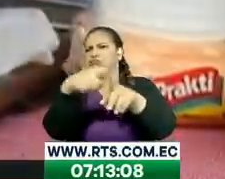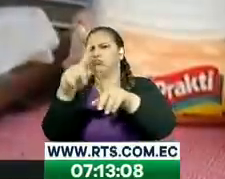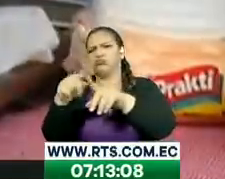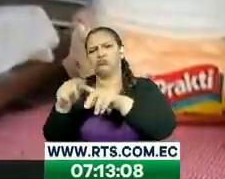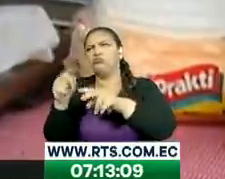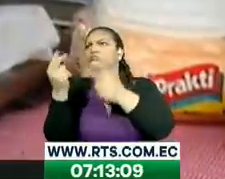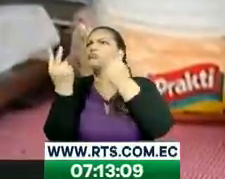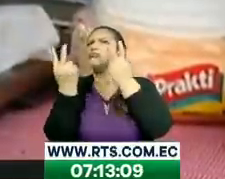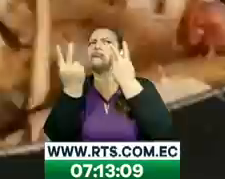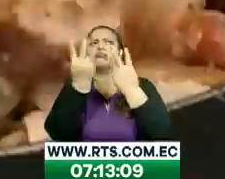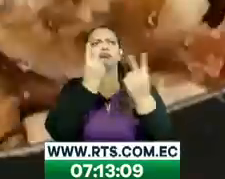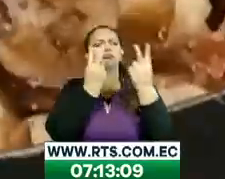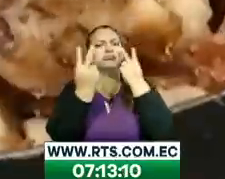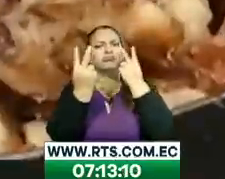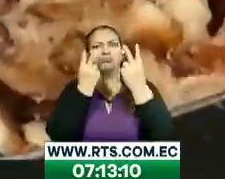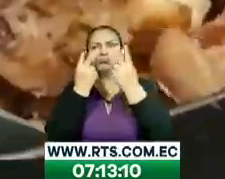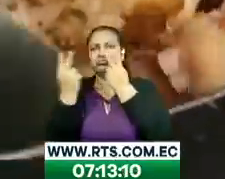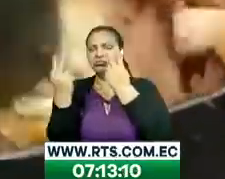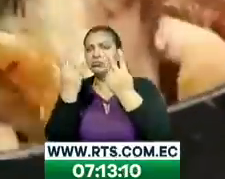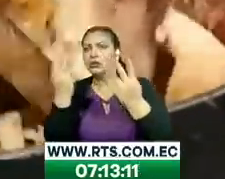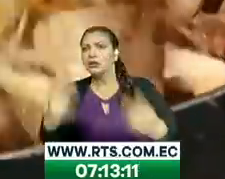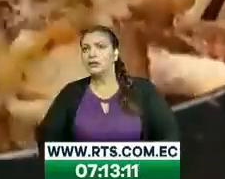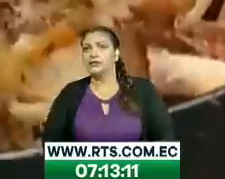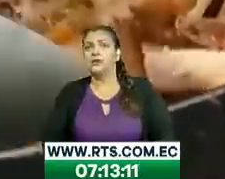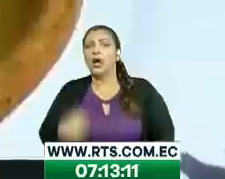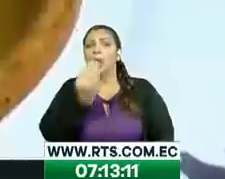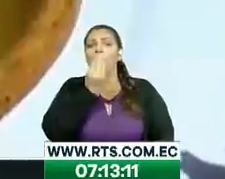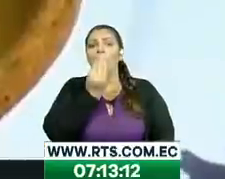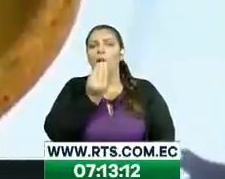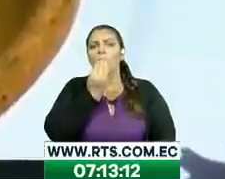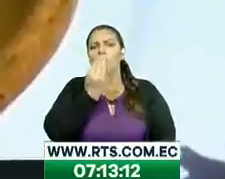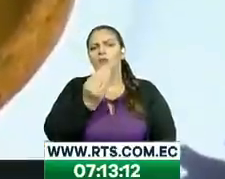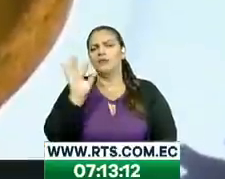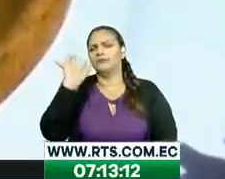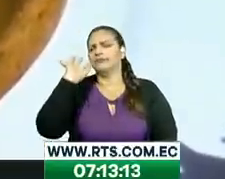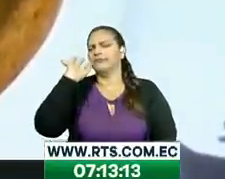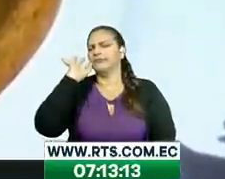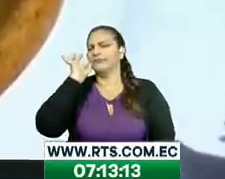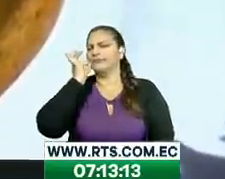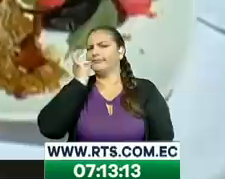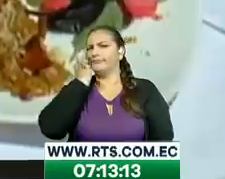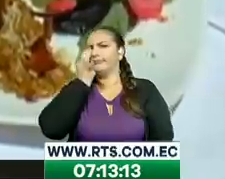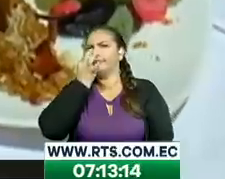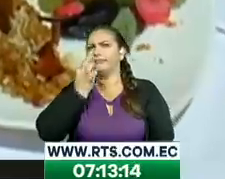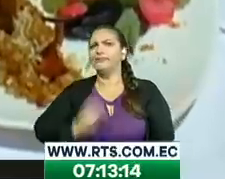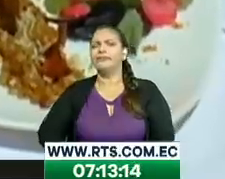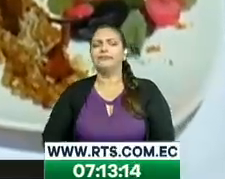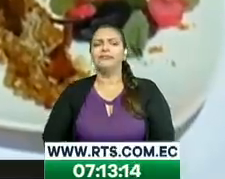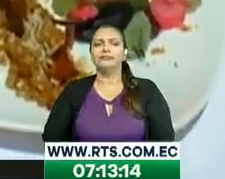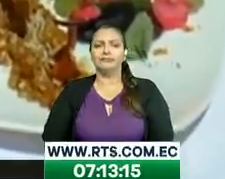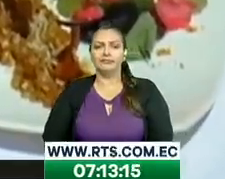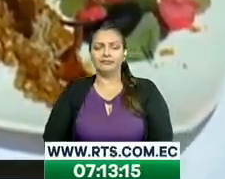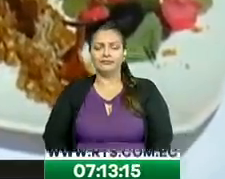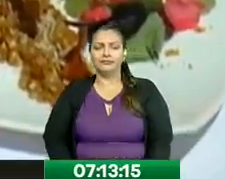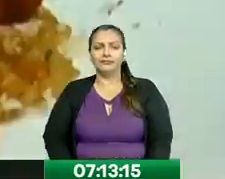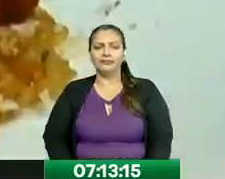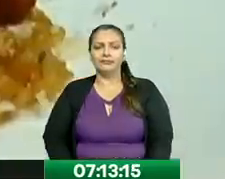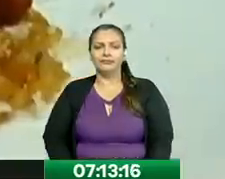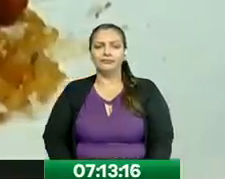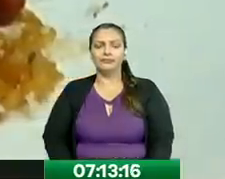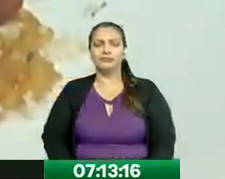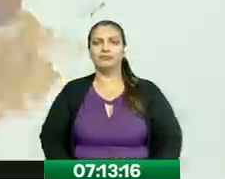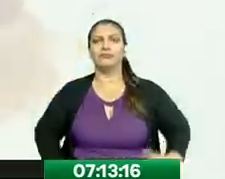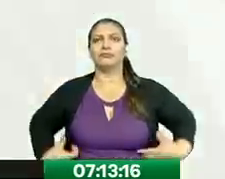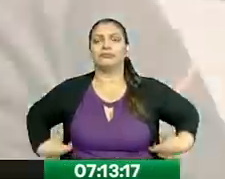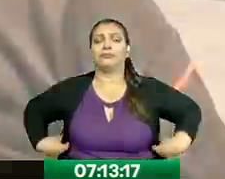y no puede quedar atrás es su versión de la vida para ellos auténticos elaborados al puro estilo pescado esta es